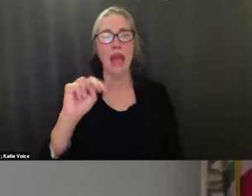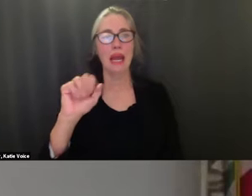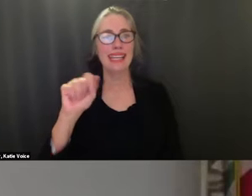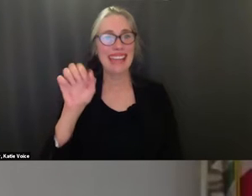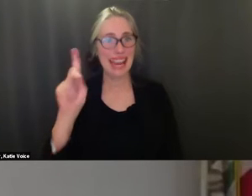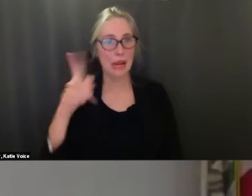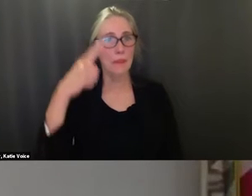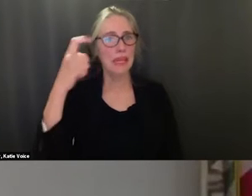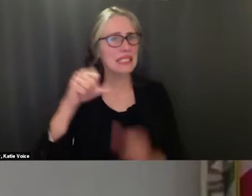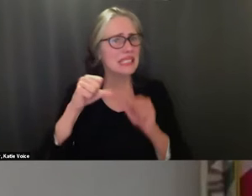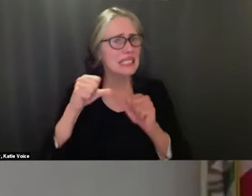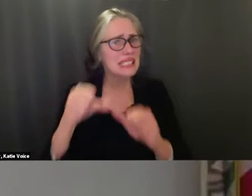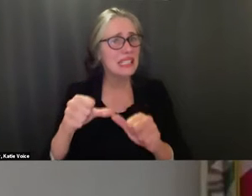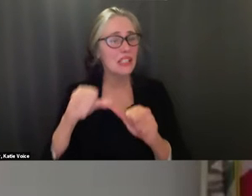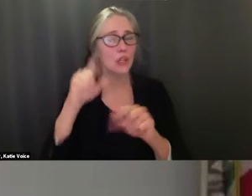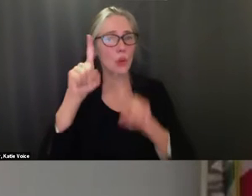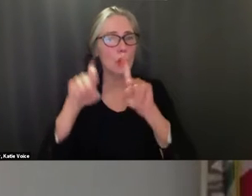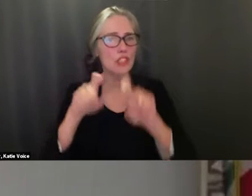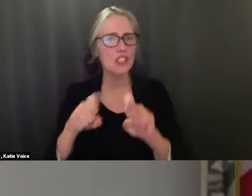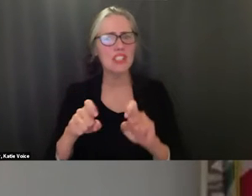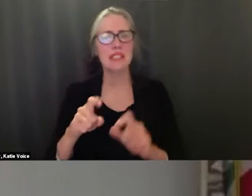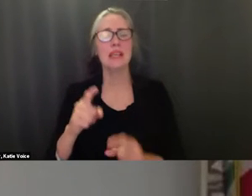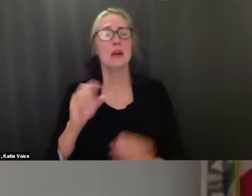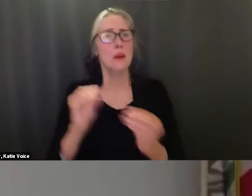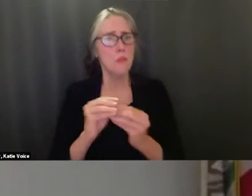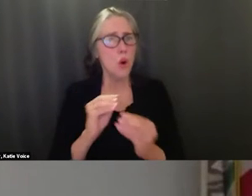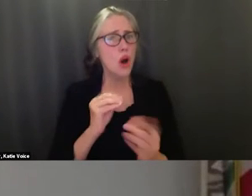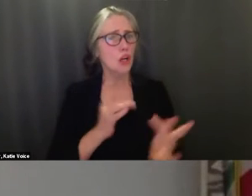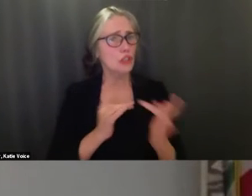Wagenknecht porque tenemos